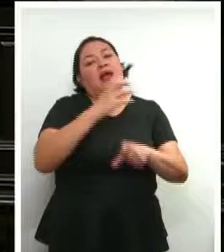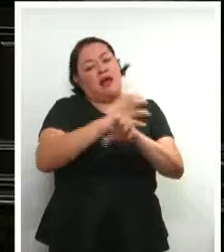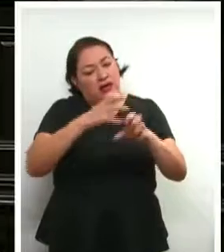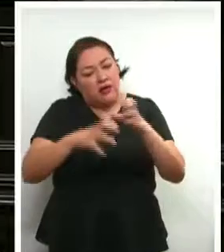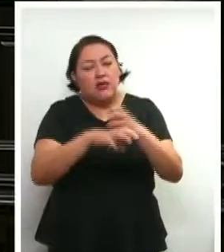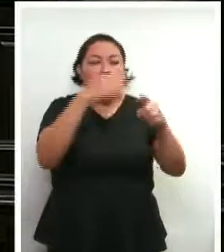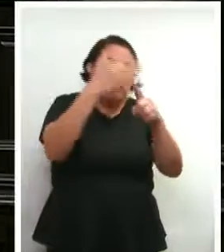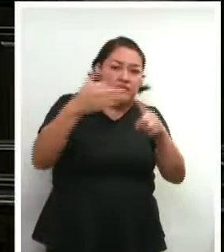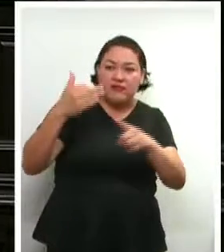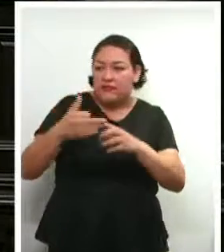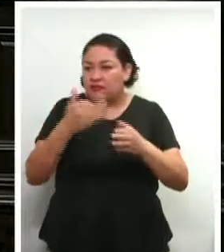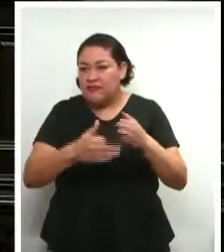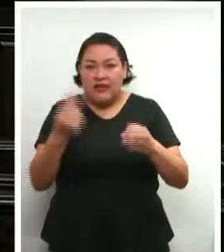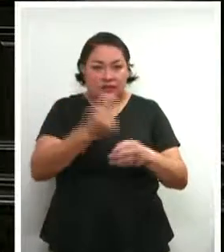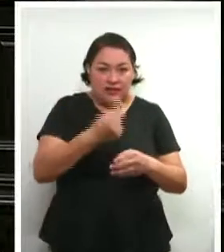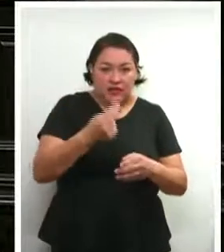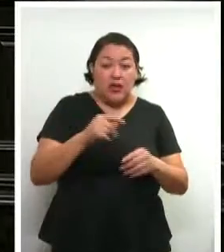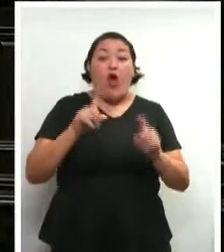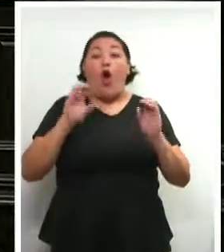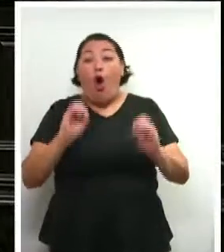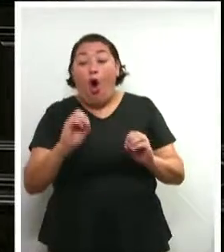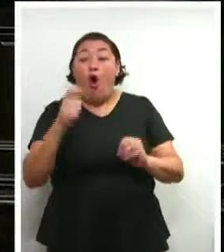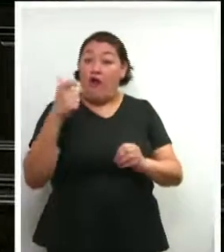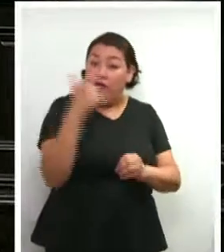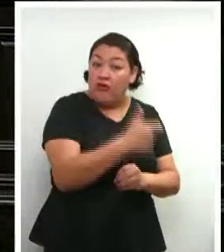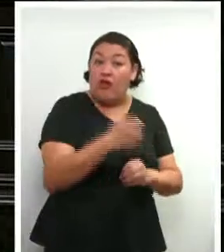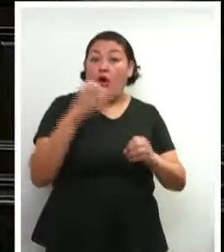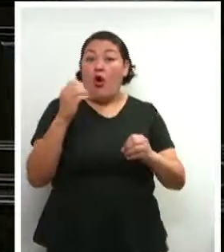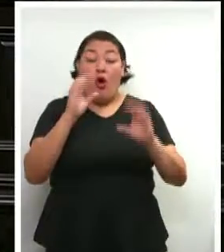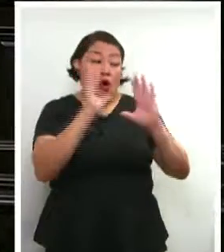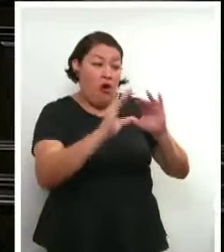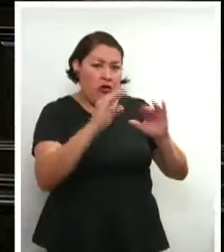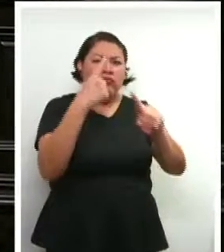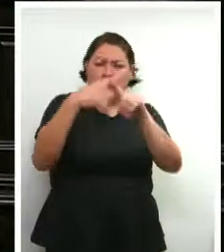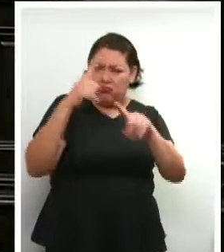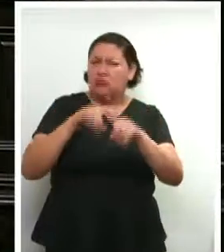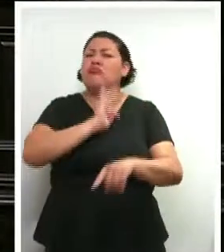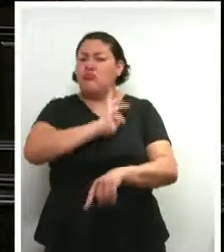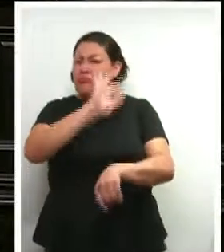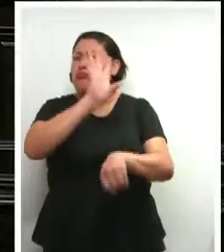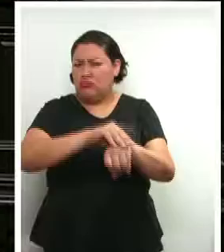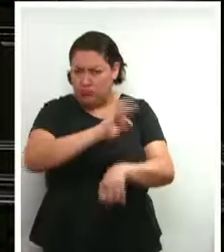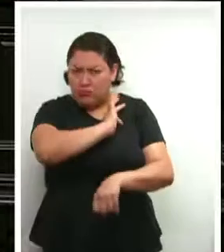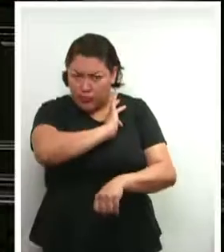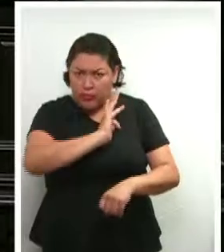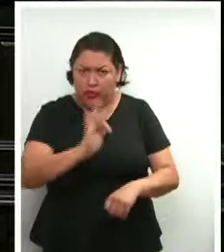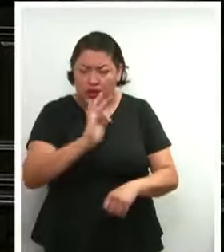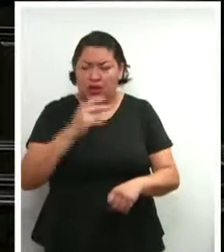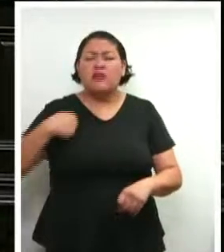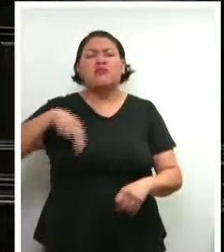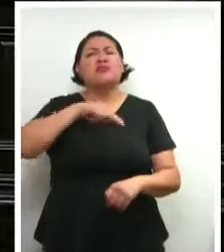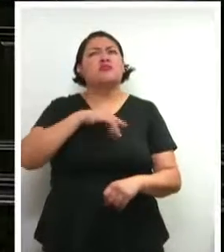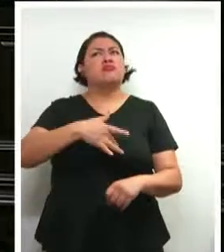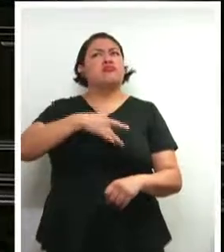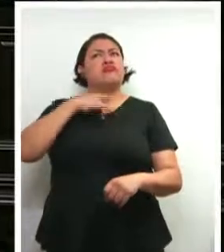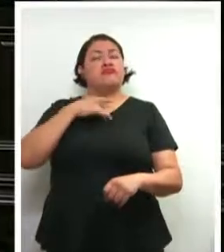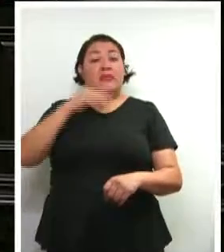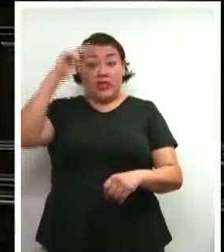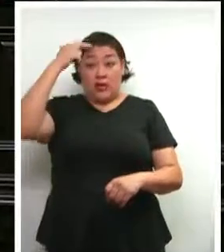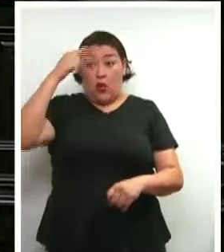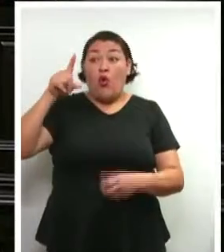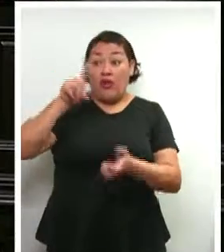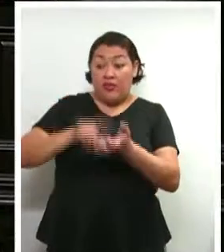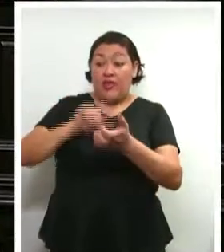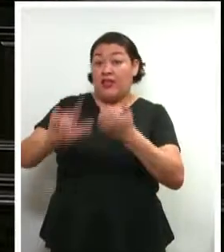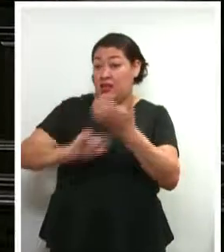capacitación permanente que requiere dicho cuerpo de bomberos. Por eso podemos concluir que dentro del sistema jurídico